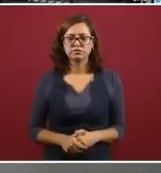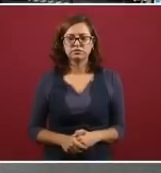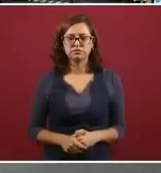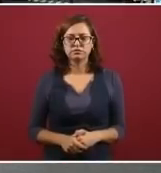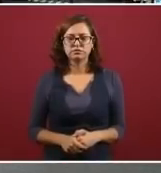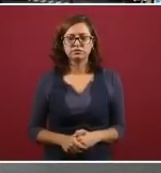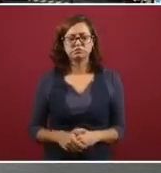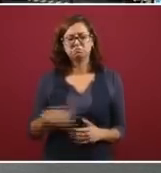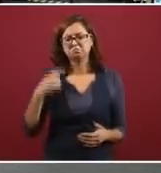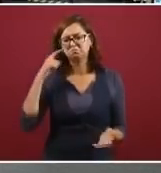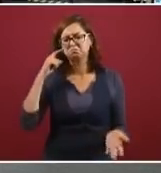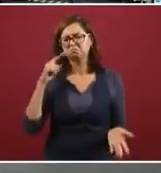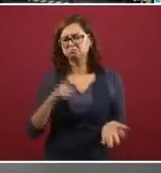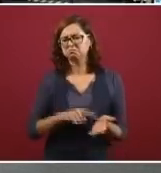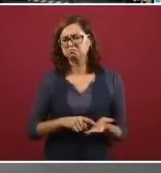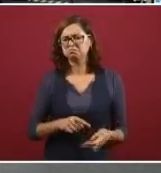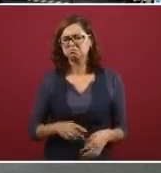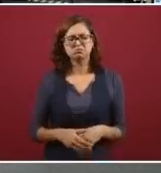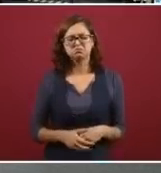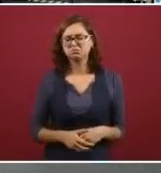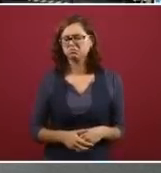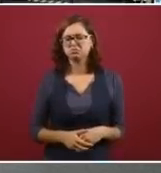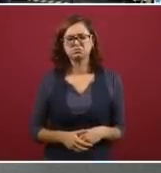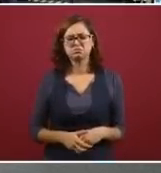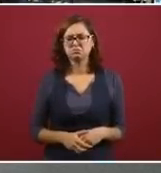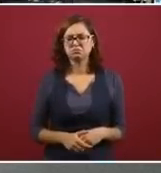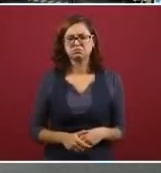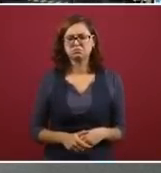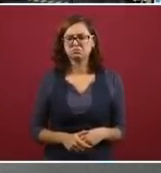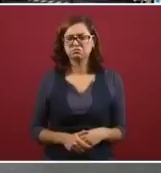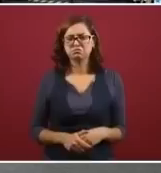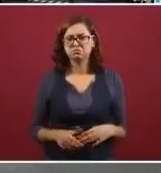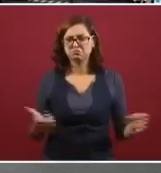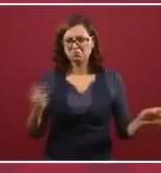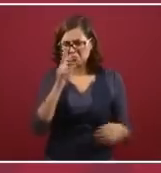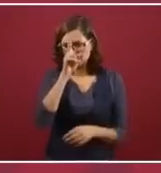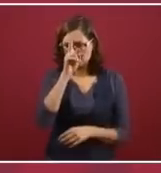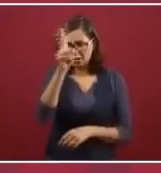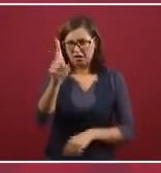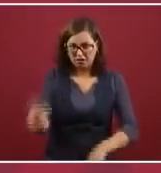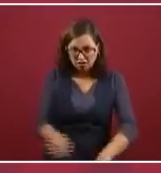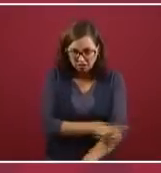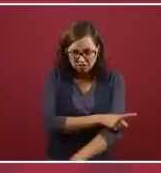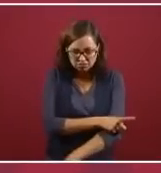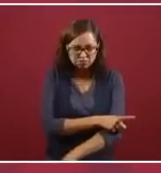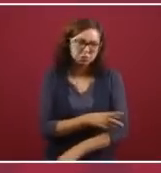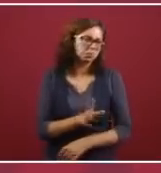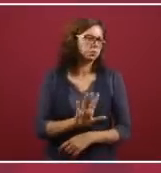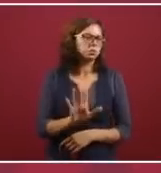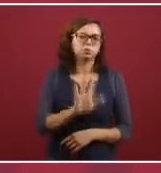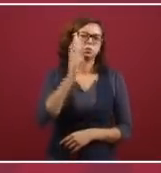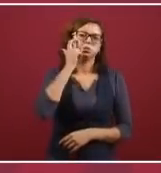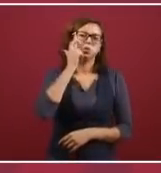Yo no creo que sea un asunto de venganza, y yo repruebo